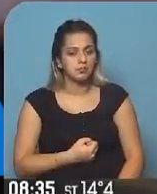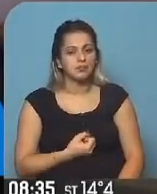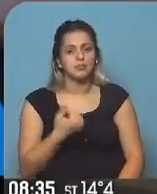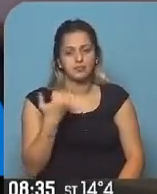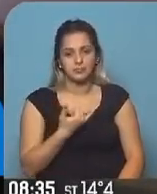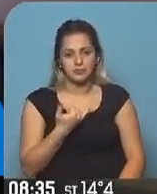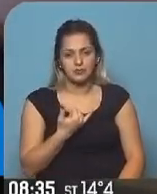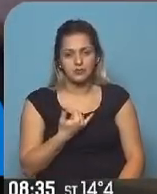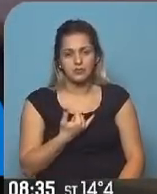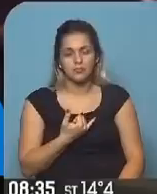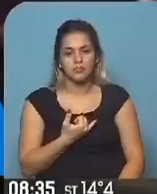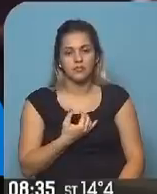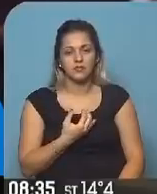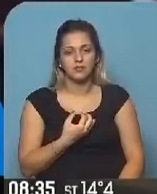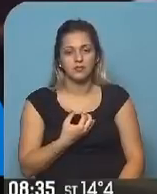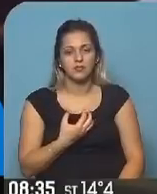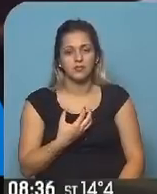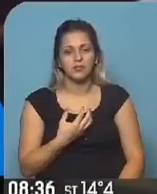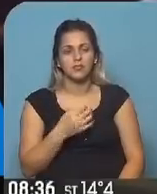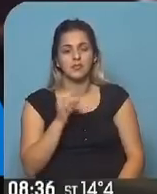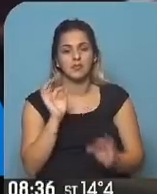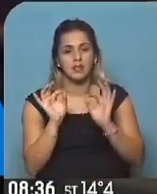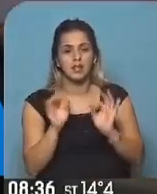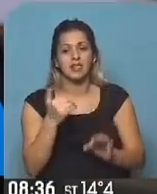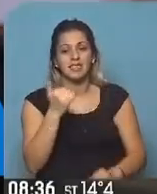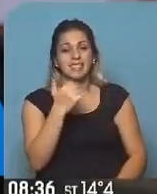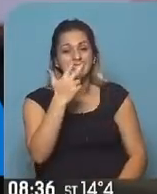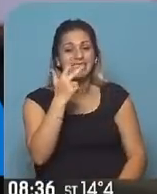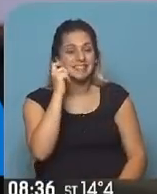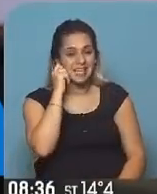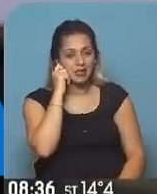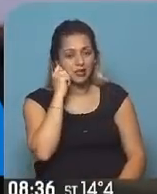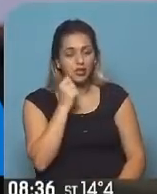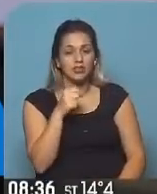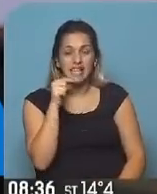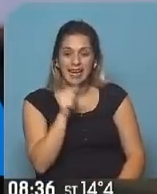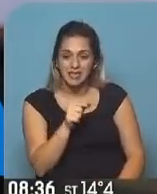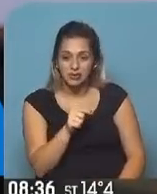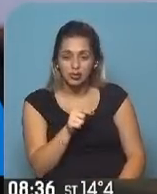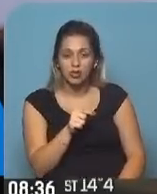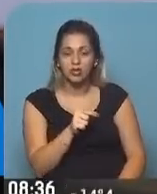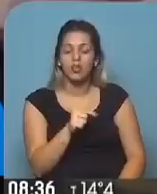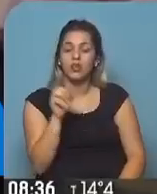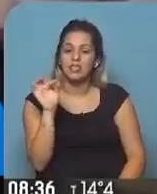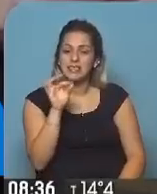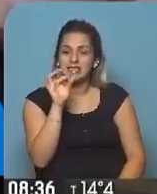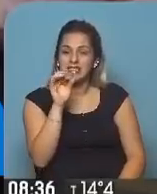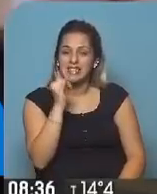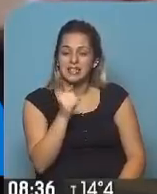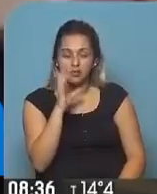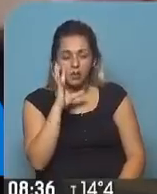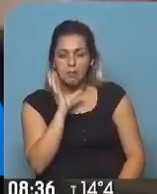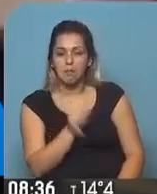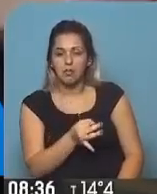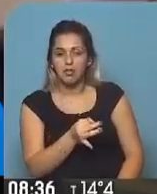tenía como sibilancias en el pulmón. Un chico de 3 años. Esos signos son signos precoces